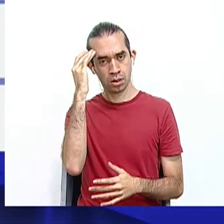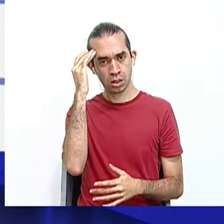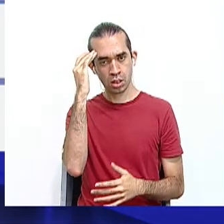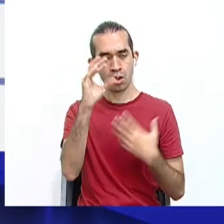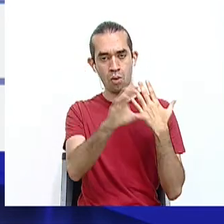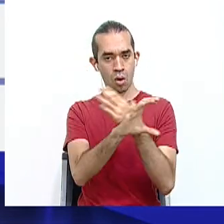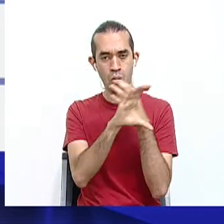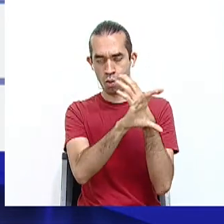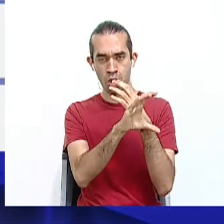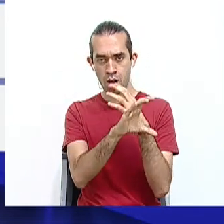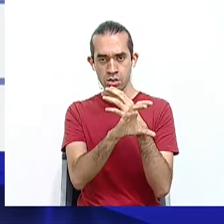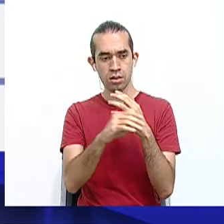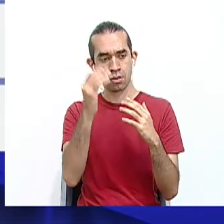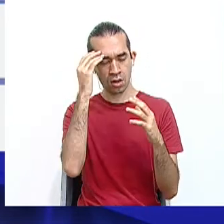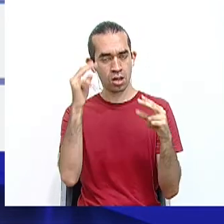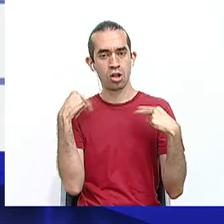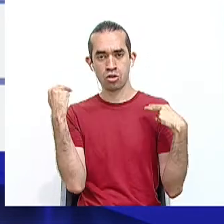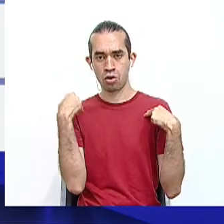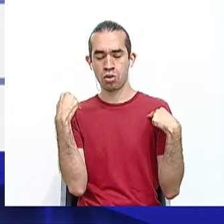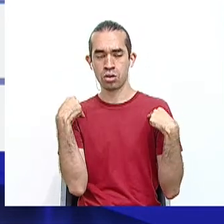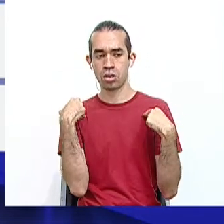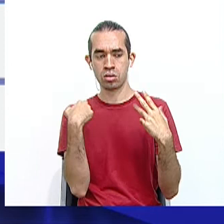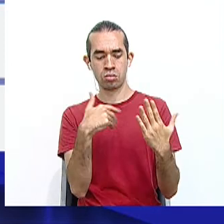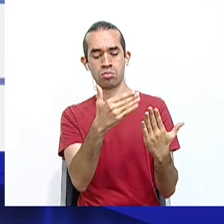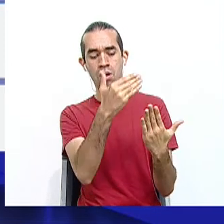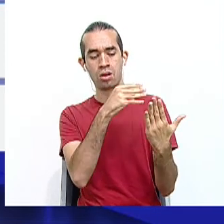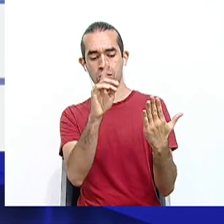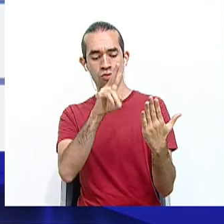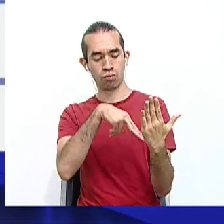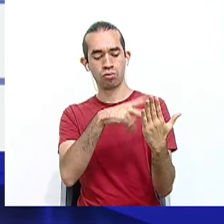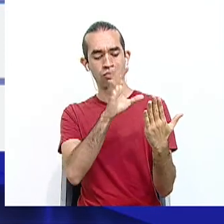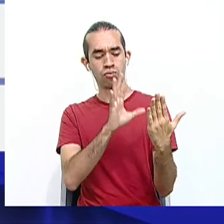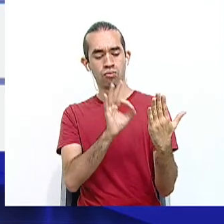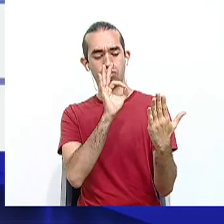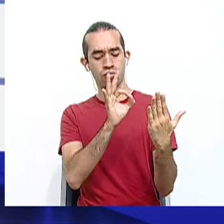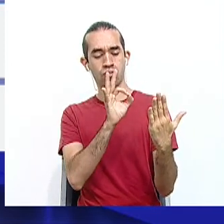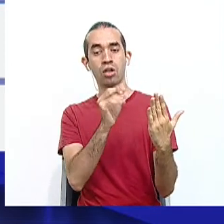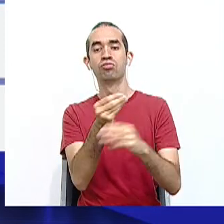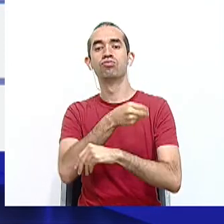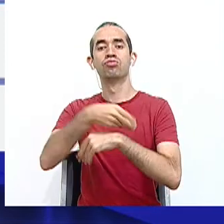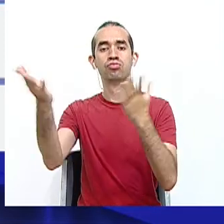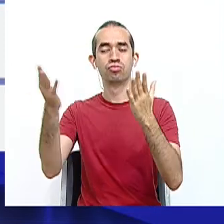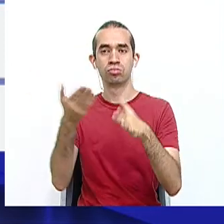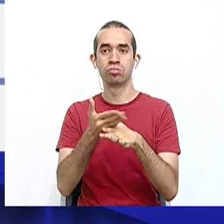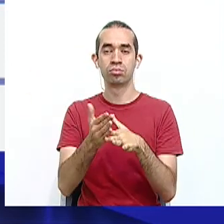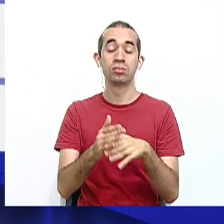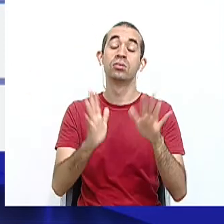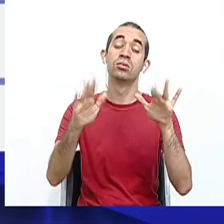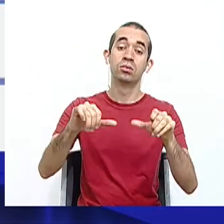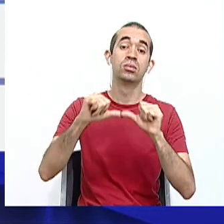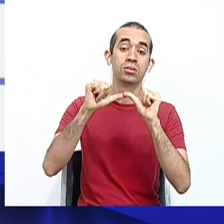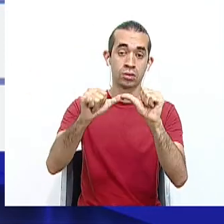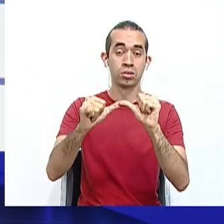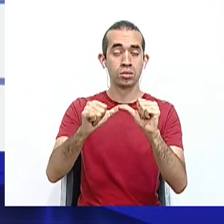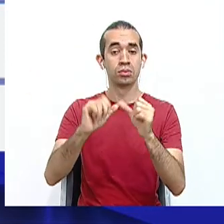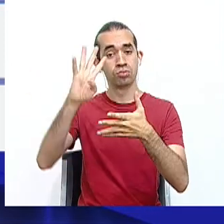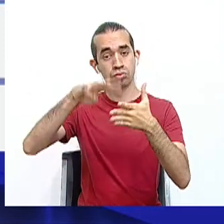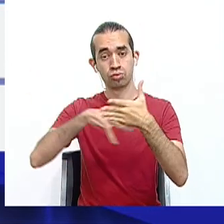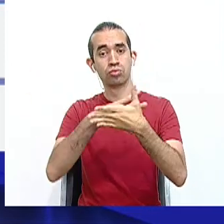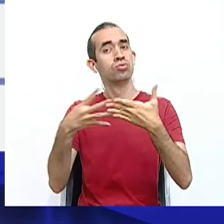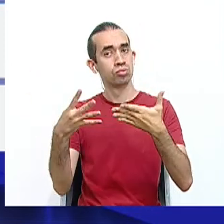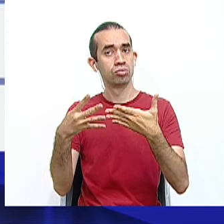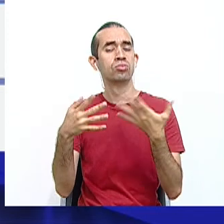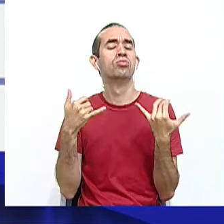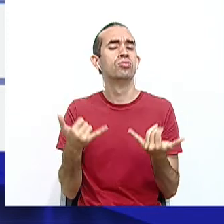cuidar las noticias que leemos antes de divulgarlas a los demás. Pero bueno, continuemos con nuestra programación de hoy.